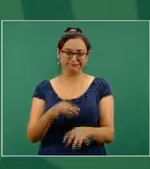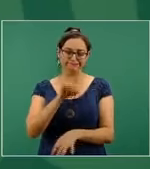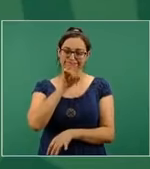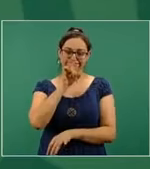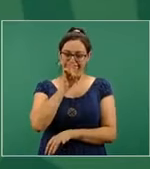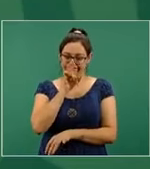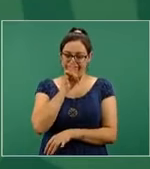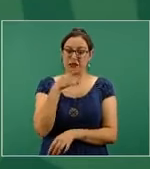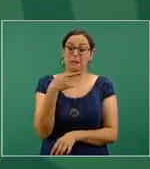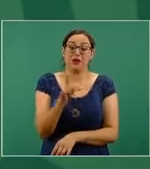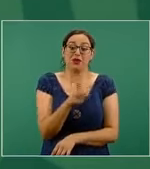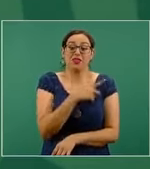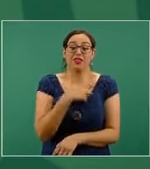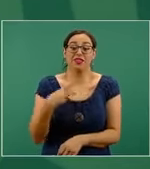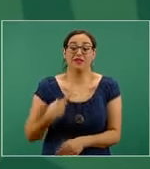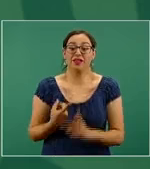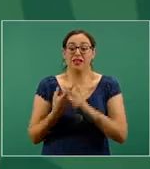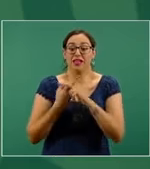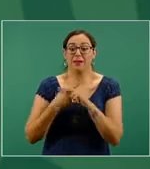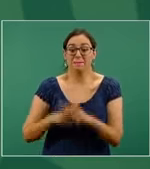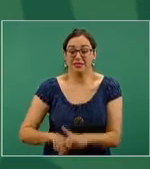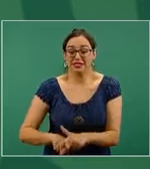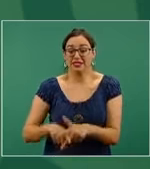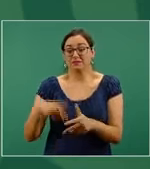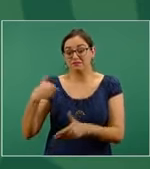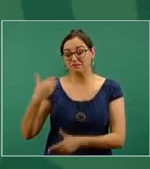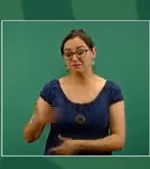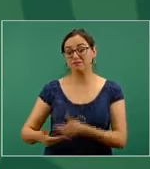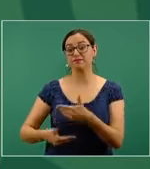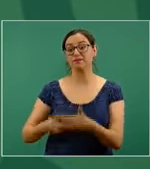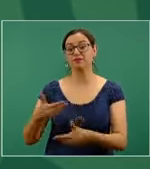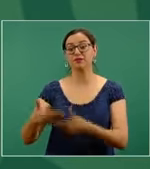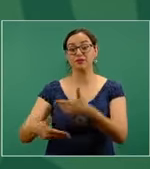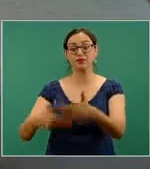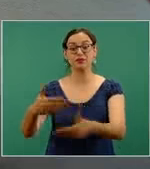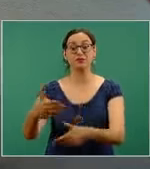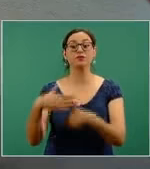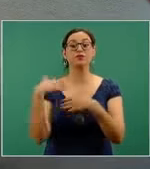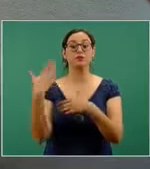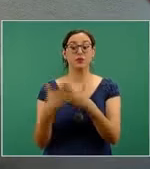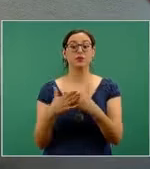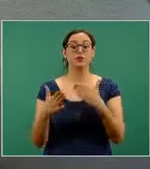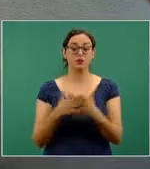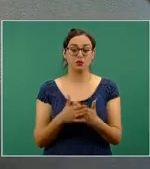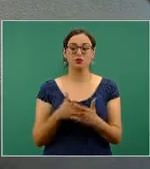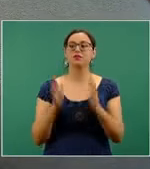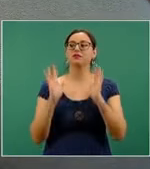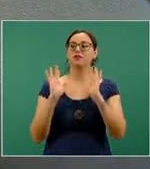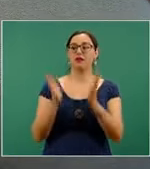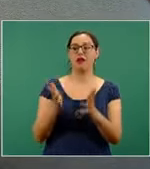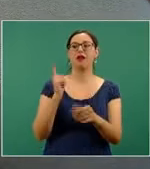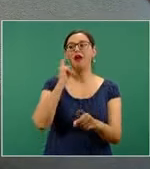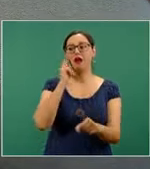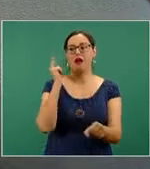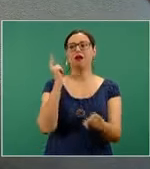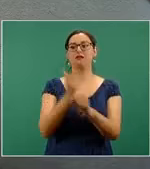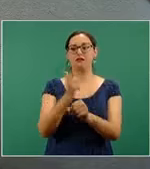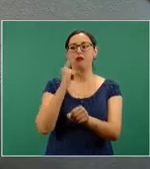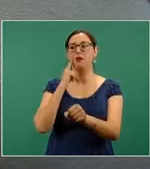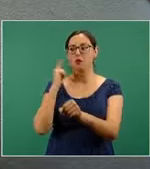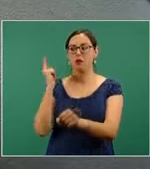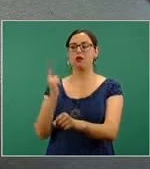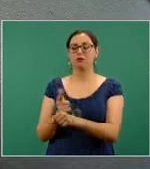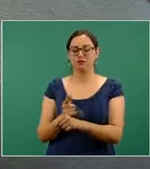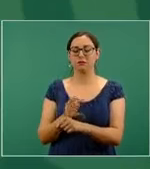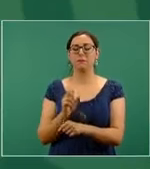un seguimiento para en un tiempo determinado de algunos años poder empezar a ver precisamente el impacto ya poblacional, ¿no? Es